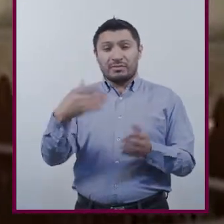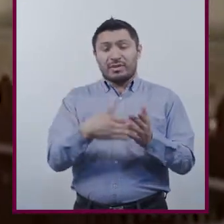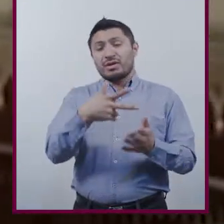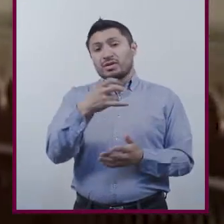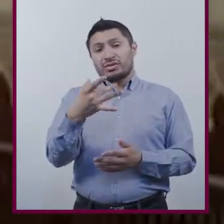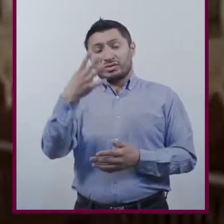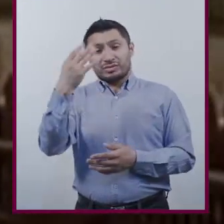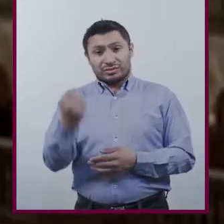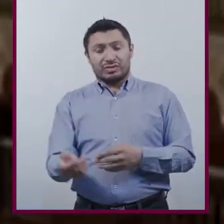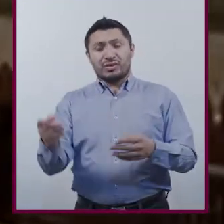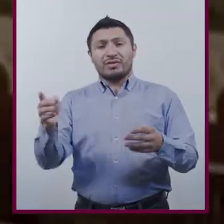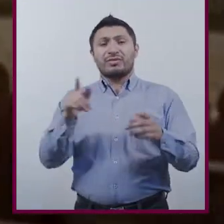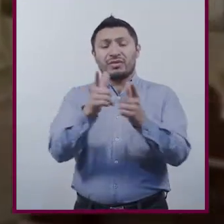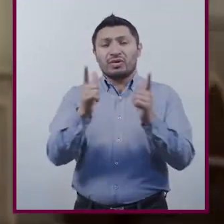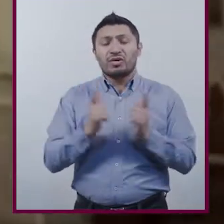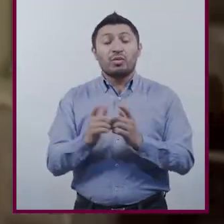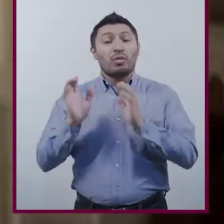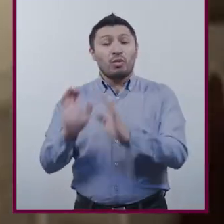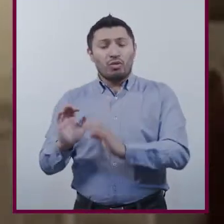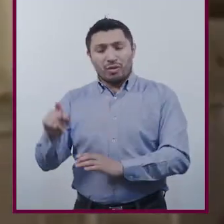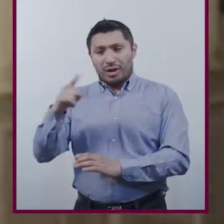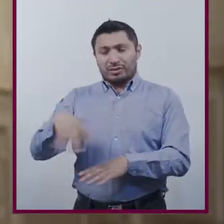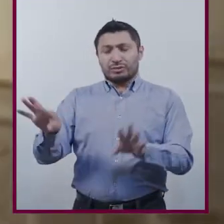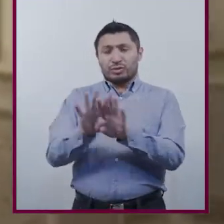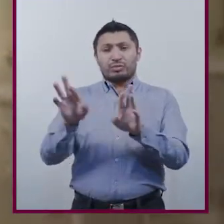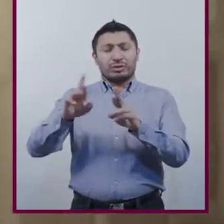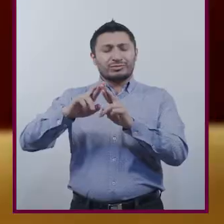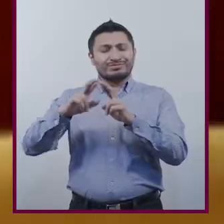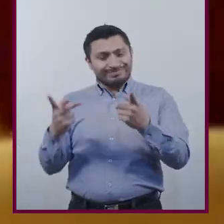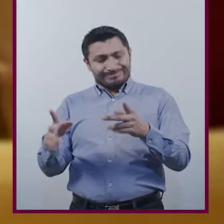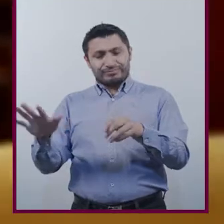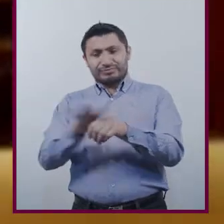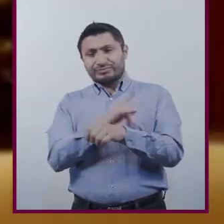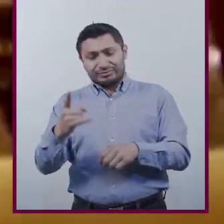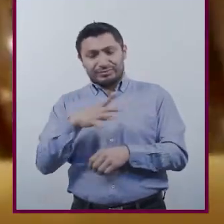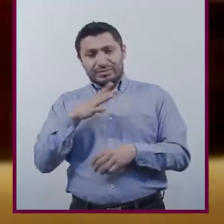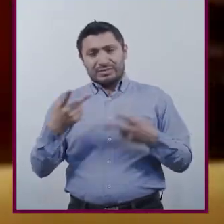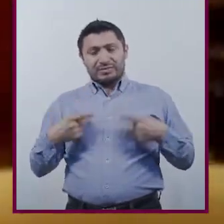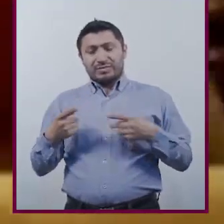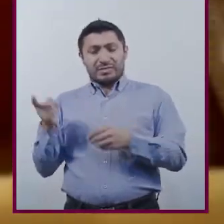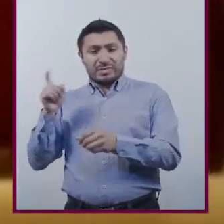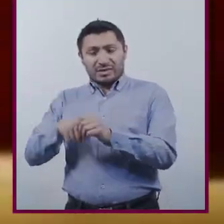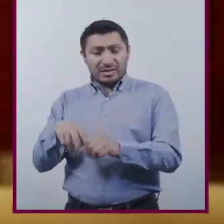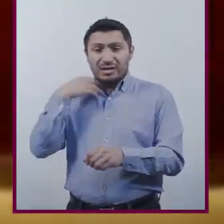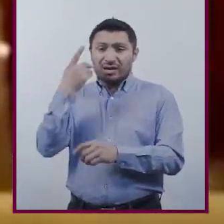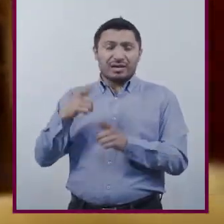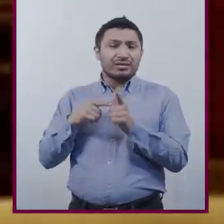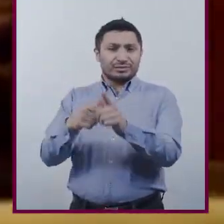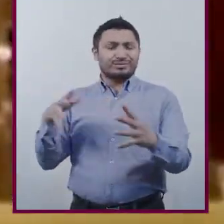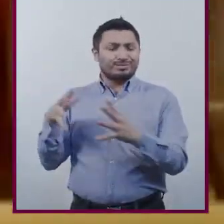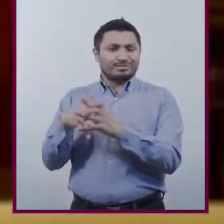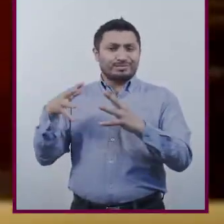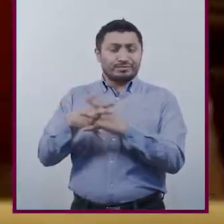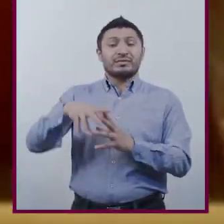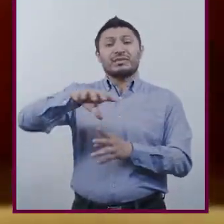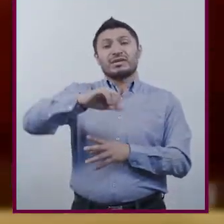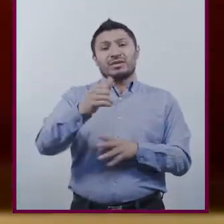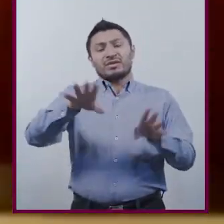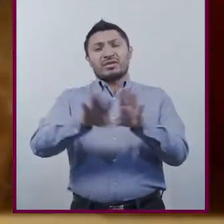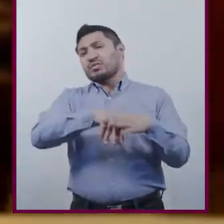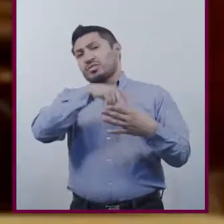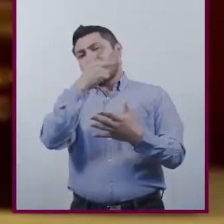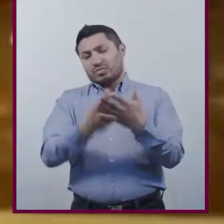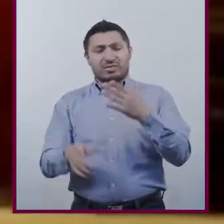Partido Conservador enfrentó una fractura porque algunos integrantes deseaban continuar con la lucha y otros aplicar el Plan